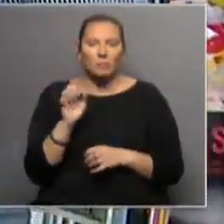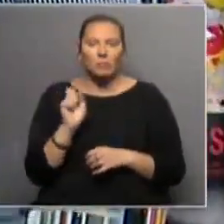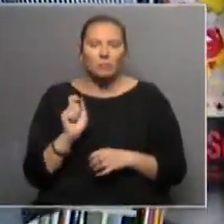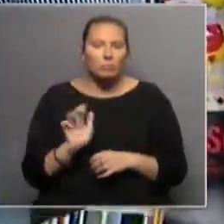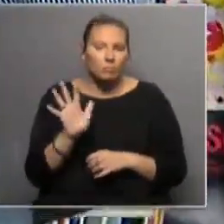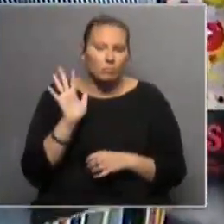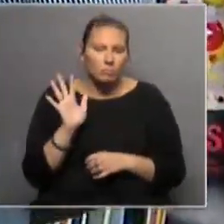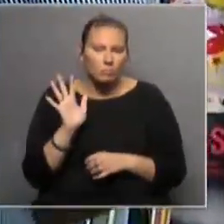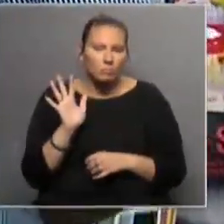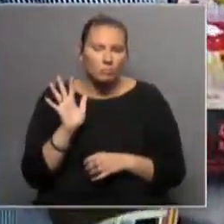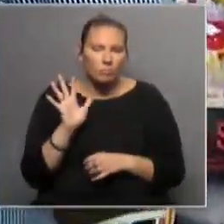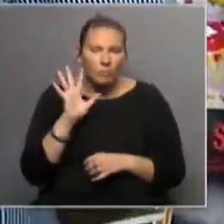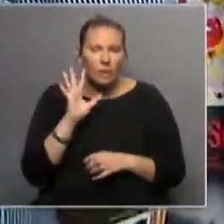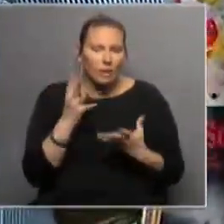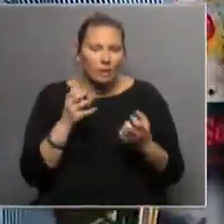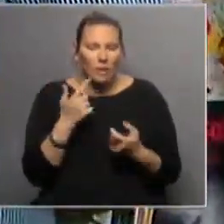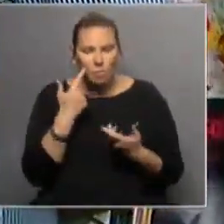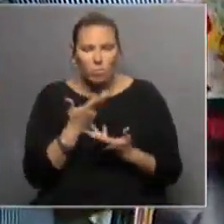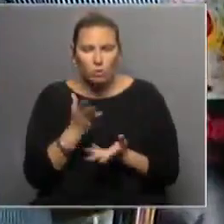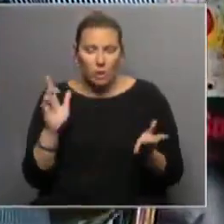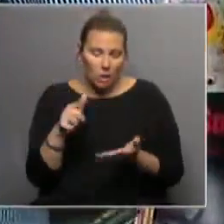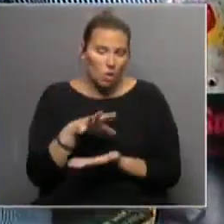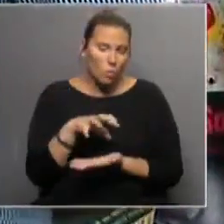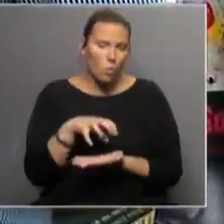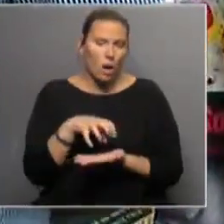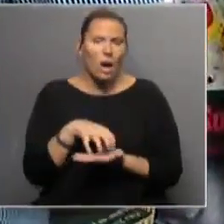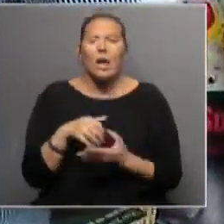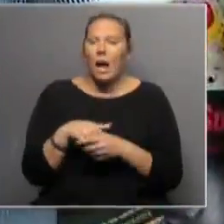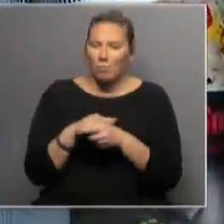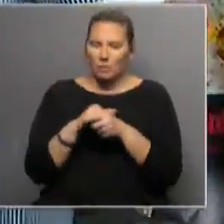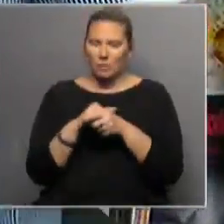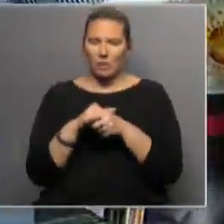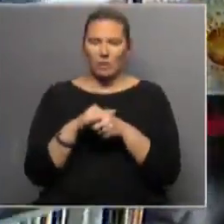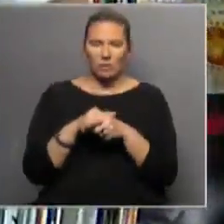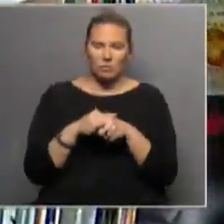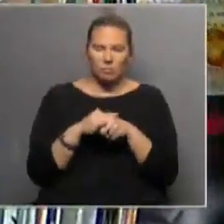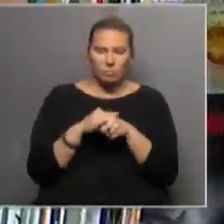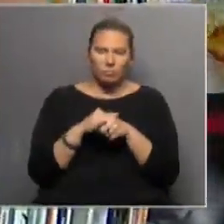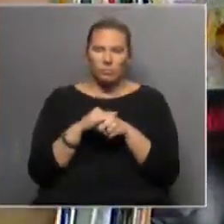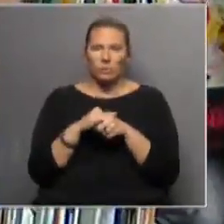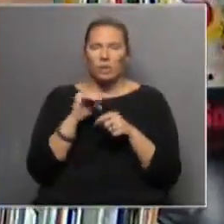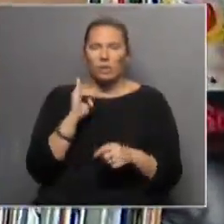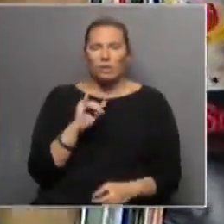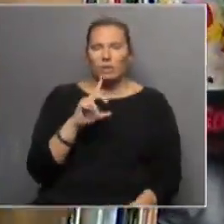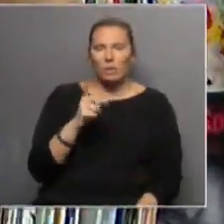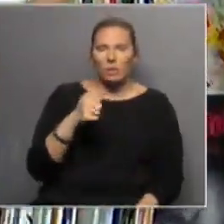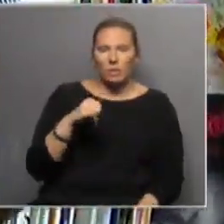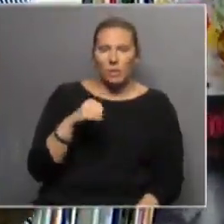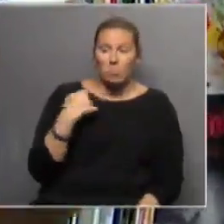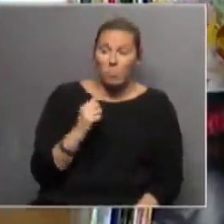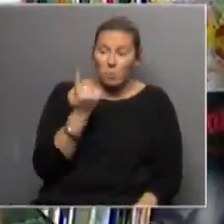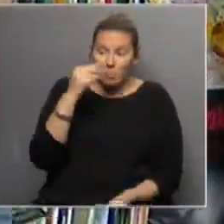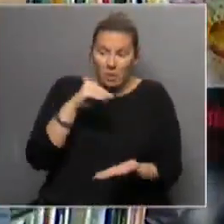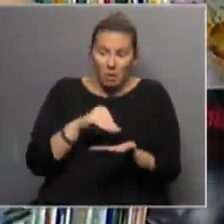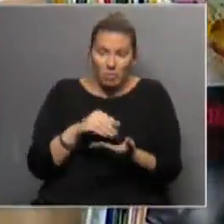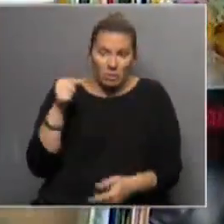característica que vos desees resaltar de este lugar, de esta amistad, de sí, todo esto? Sí, Daniel Vidar, la primera vez que entré aquí,